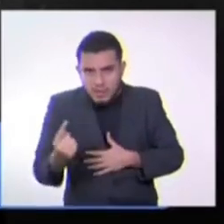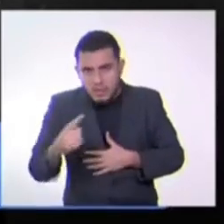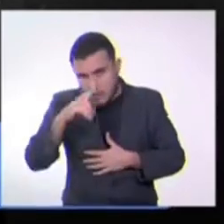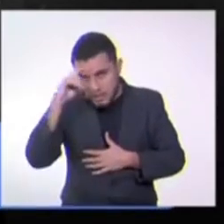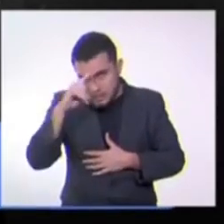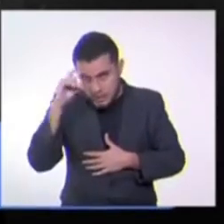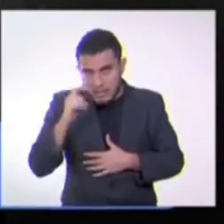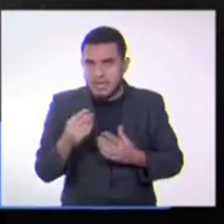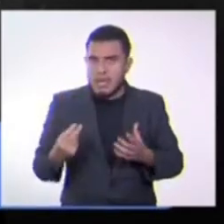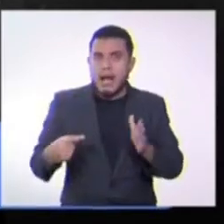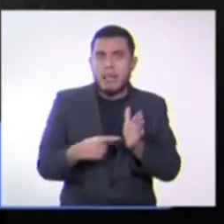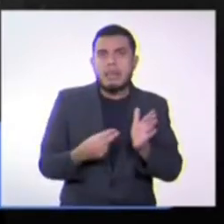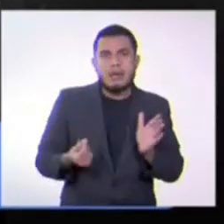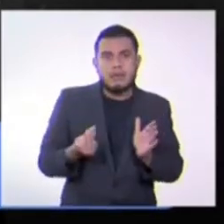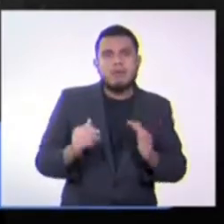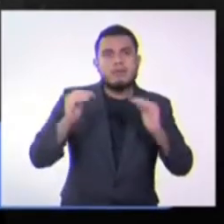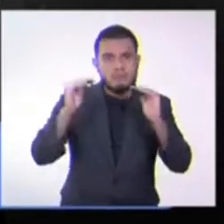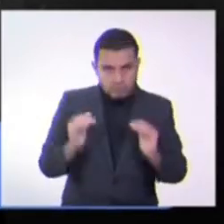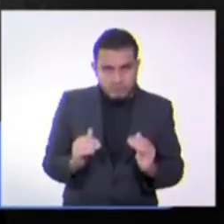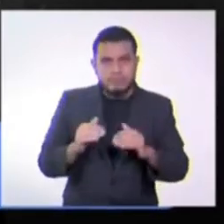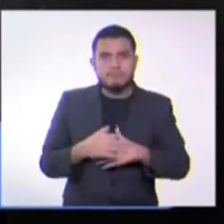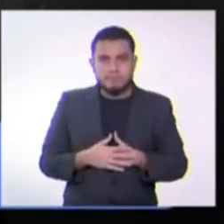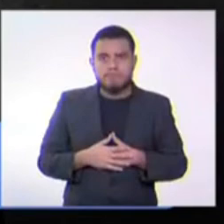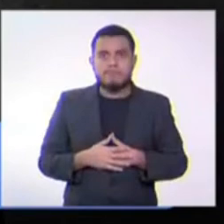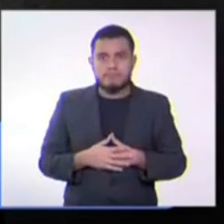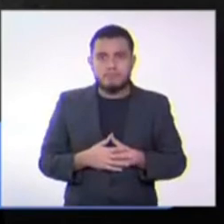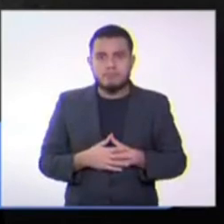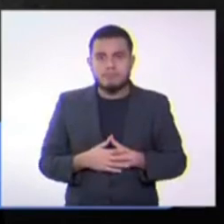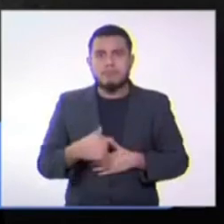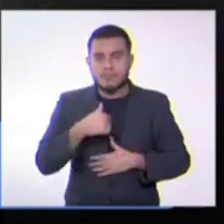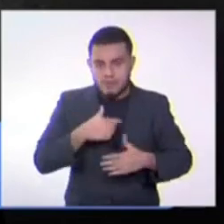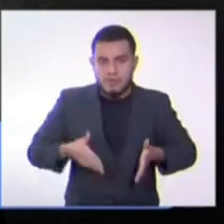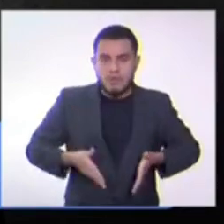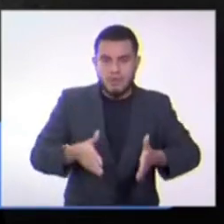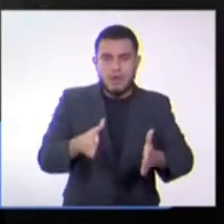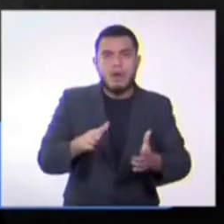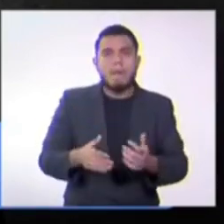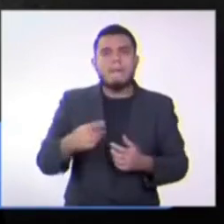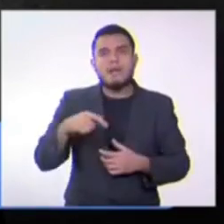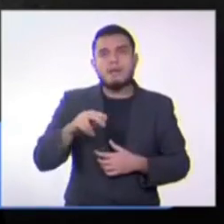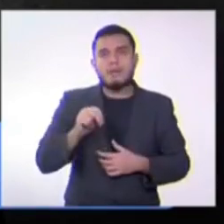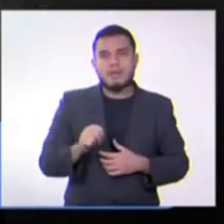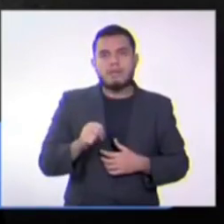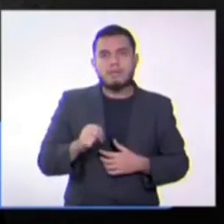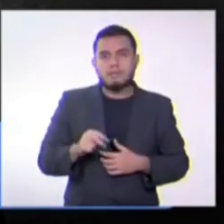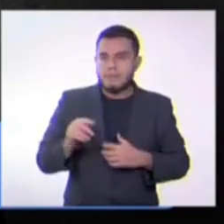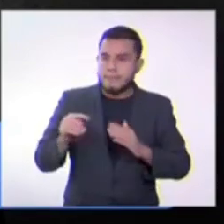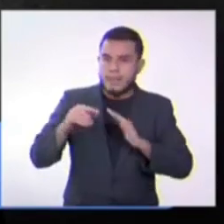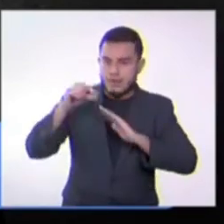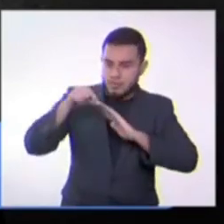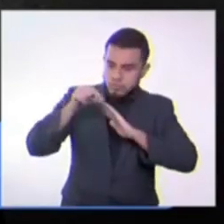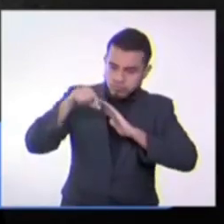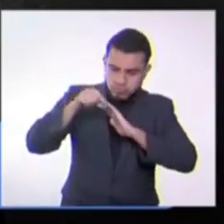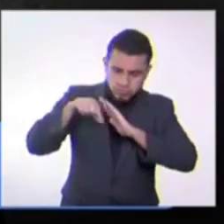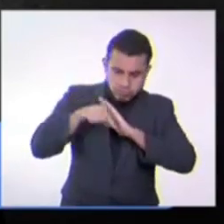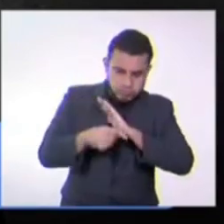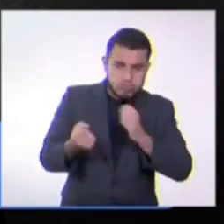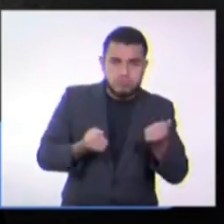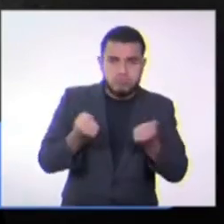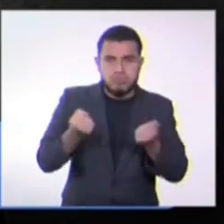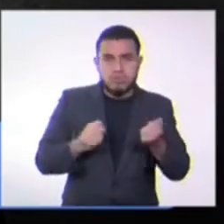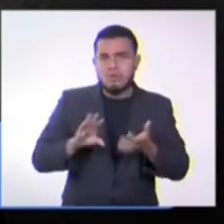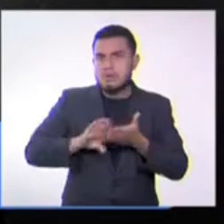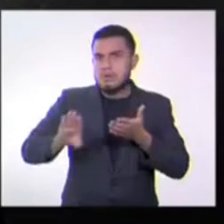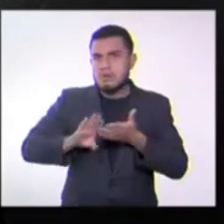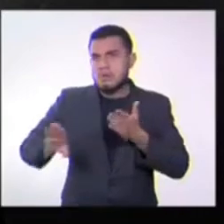para las personas al borde de la quiebra. Construí la carretera panamericana y cancelé la deuda externa.